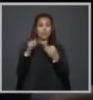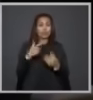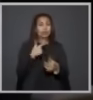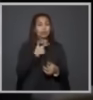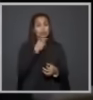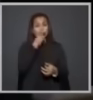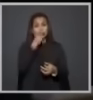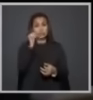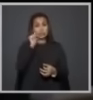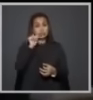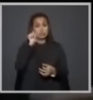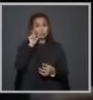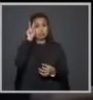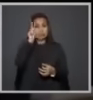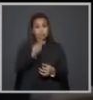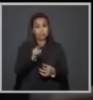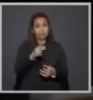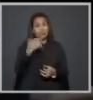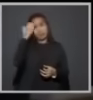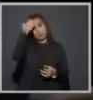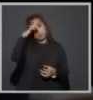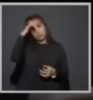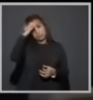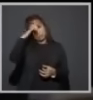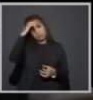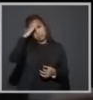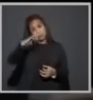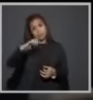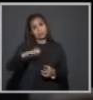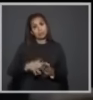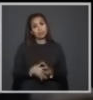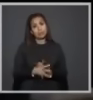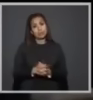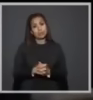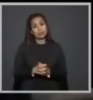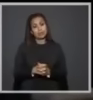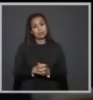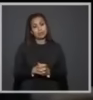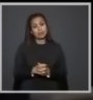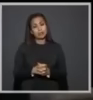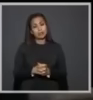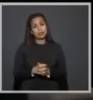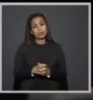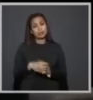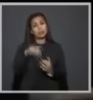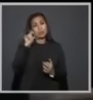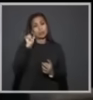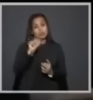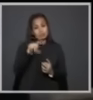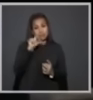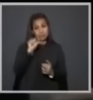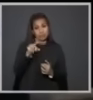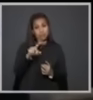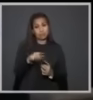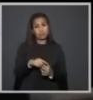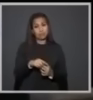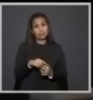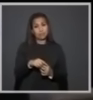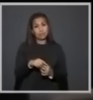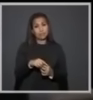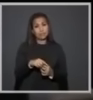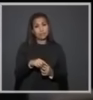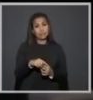honestidad, ofrezco experiencia, ¿sí? Y ofrezco